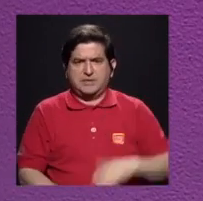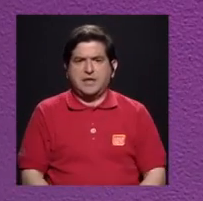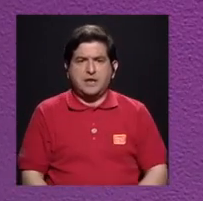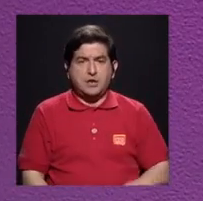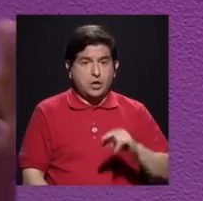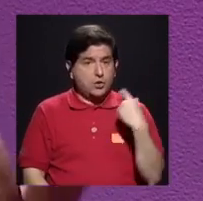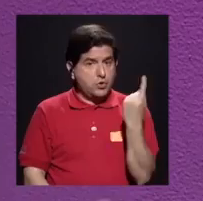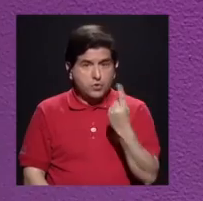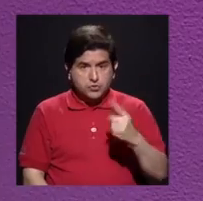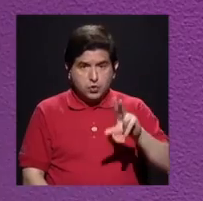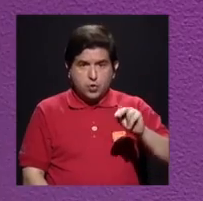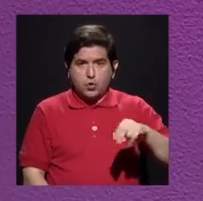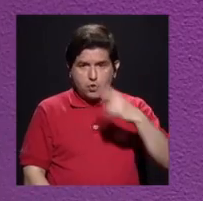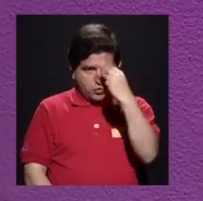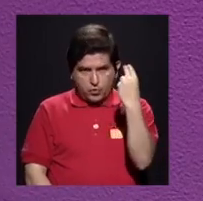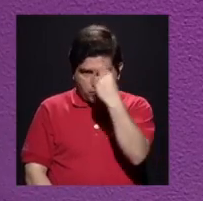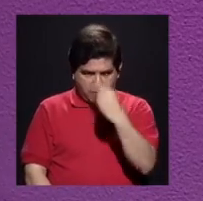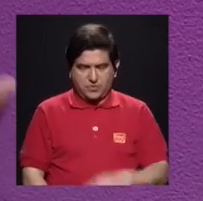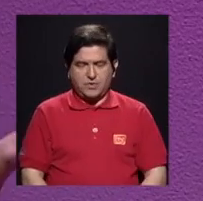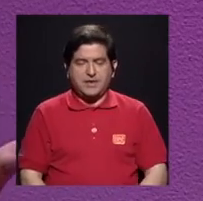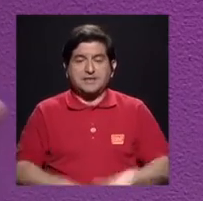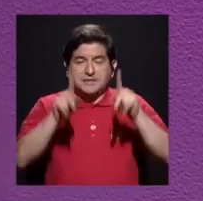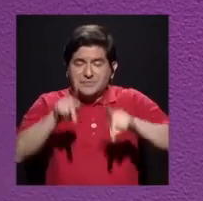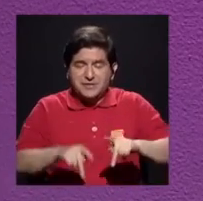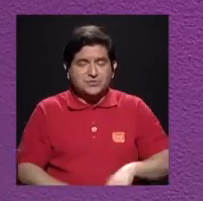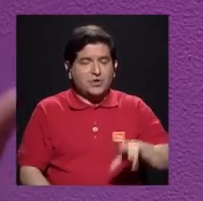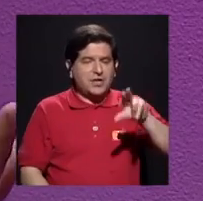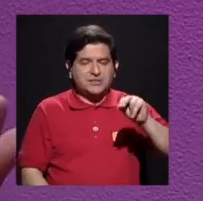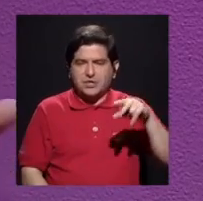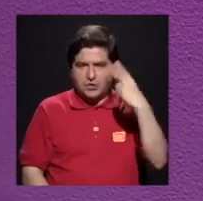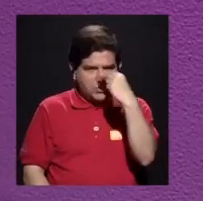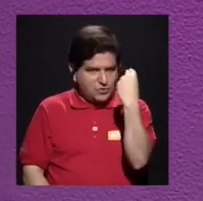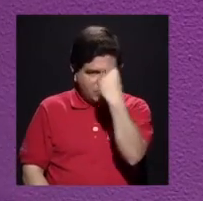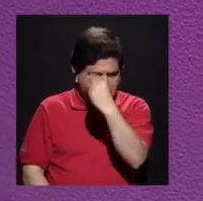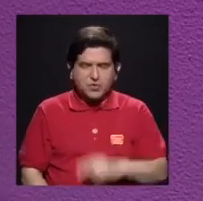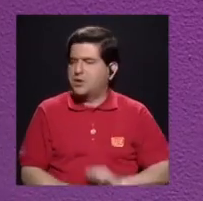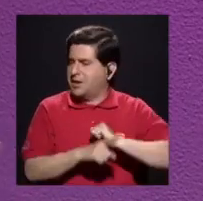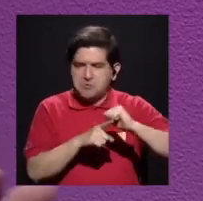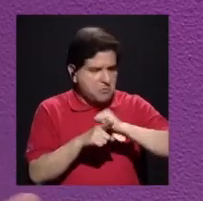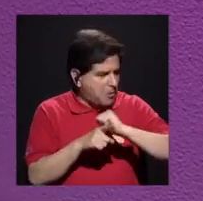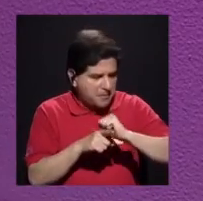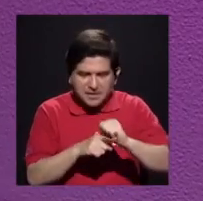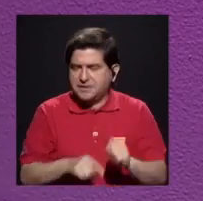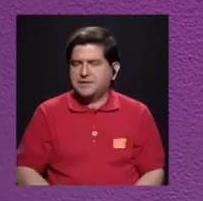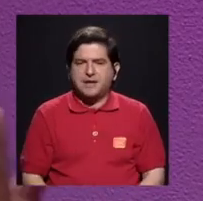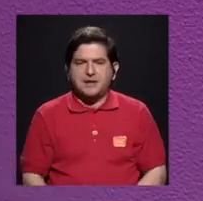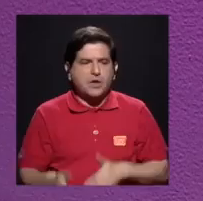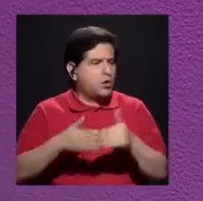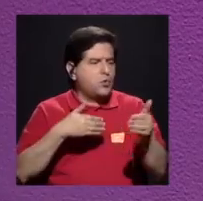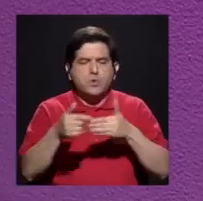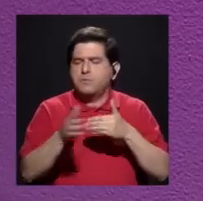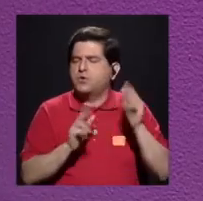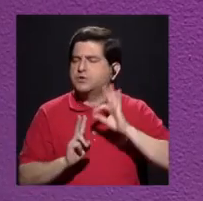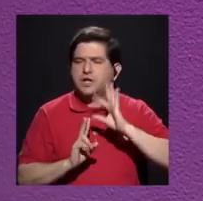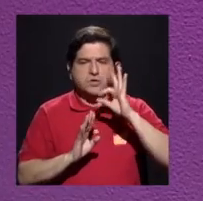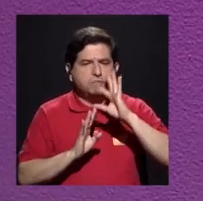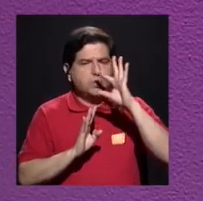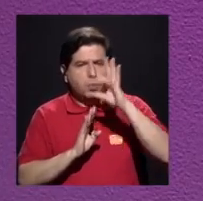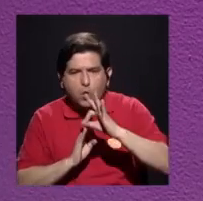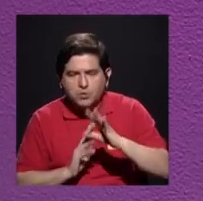católicas sino que las católicas practicantes verdad independientemente pues de que de que otra opción